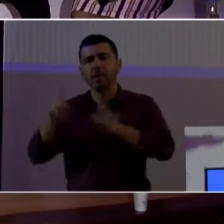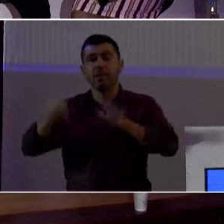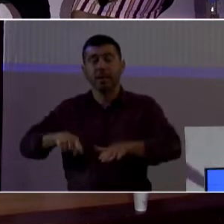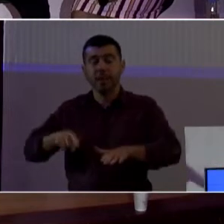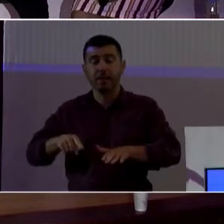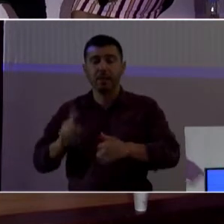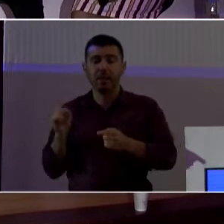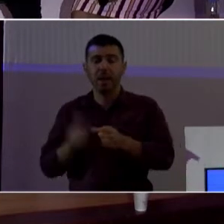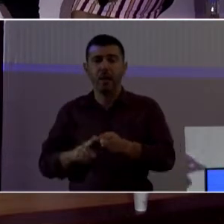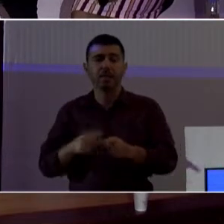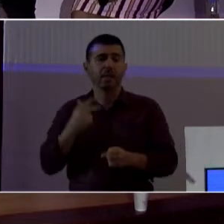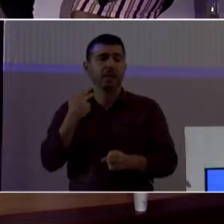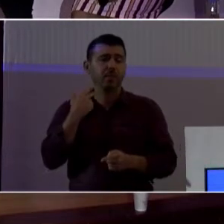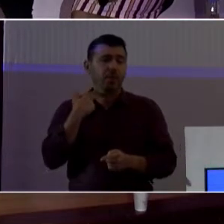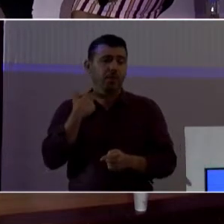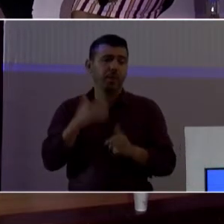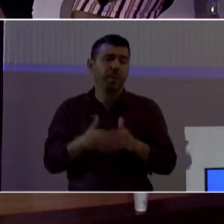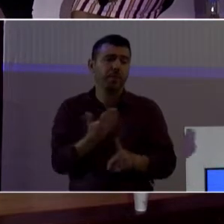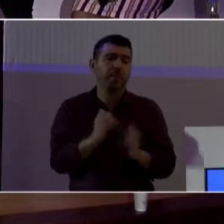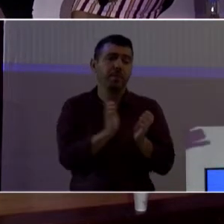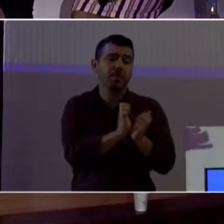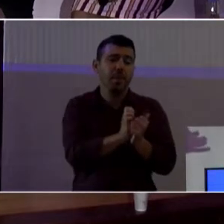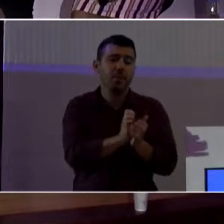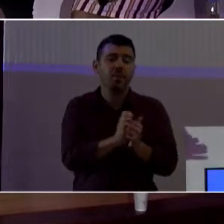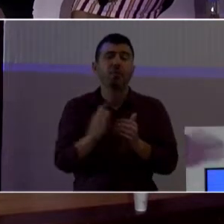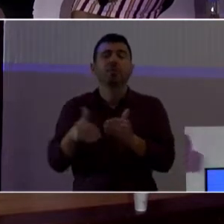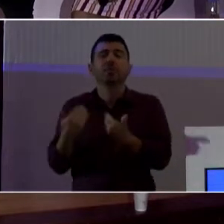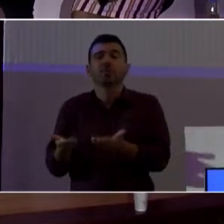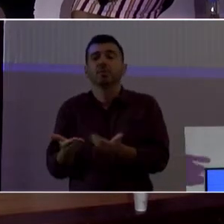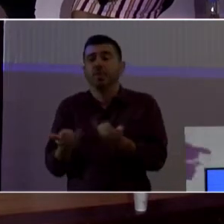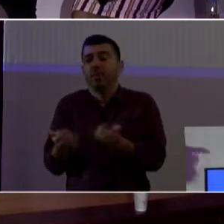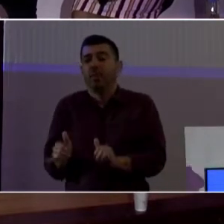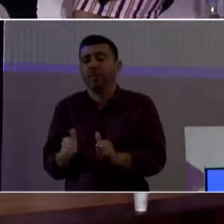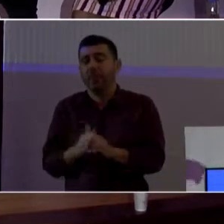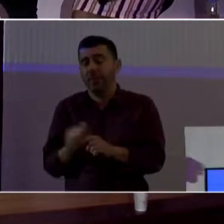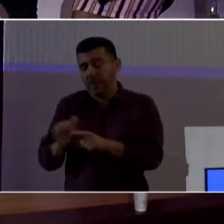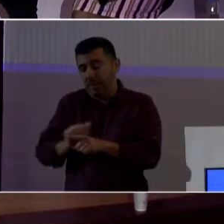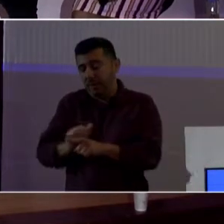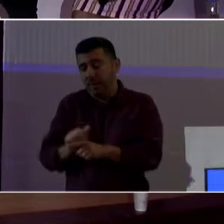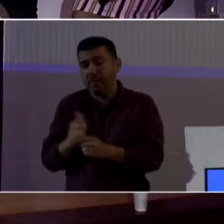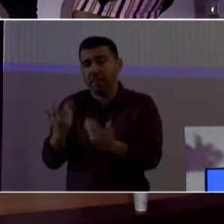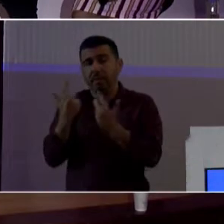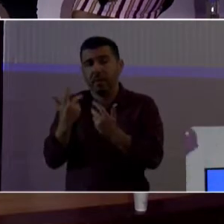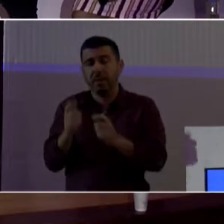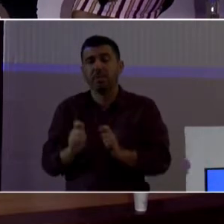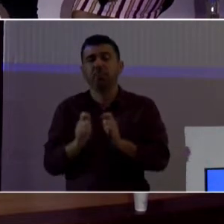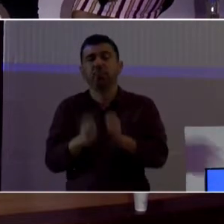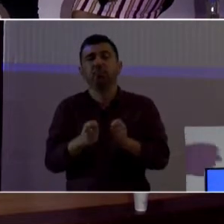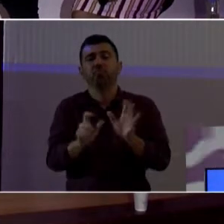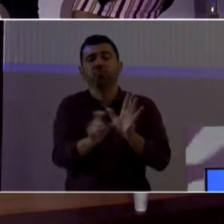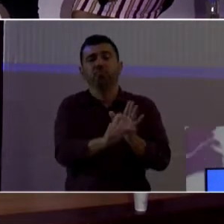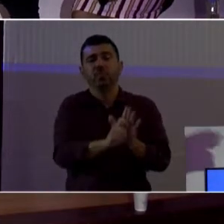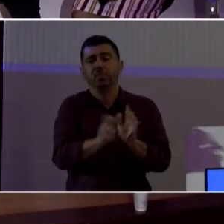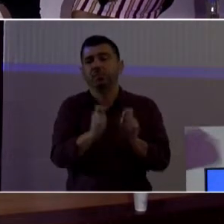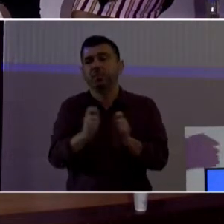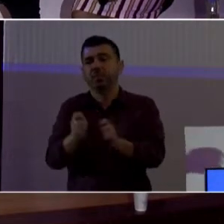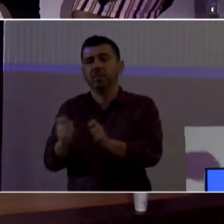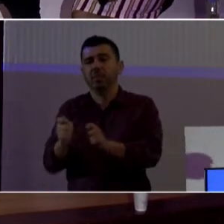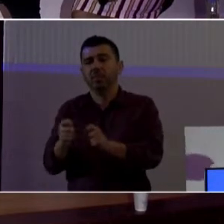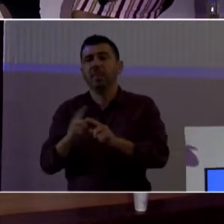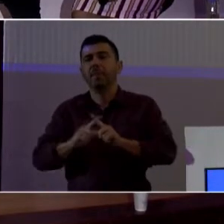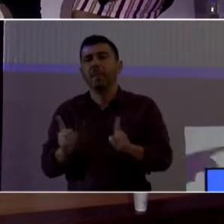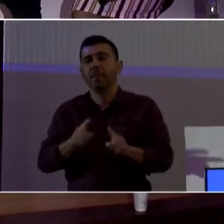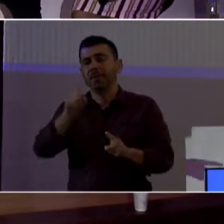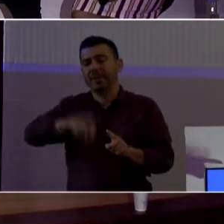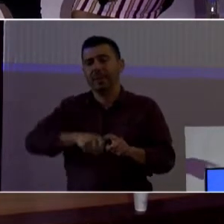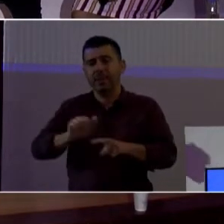hasta noviembre, después vendrá la etapa de lectiva, digamos, el aprendizaje ya práctico en las